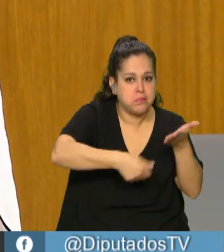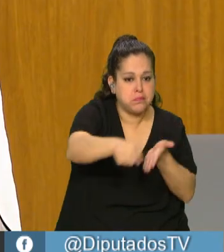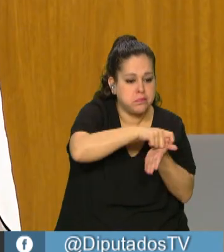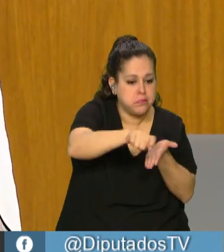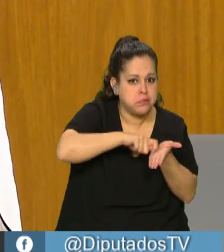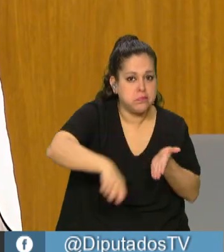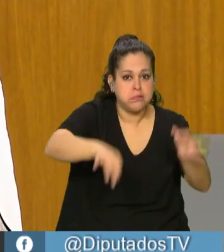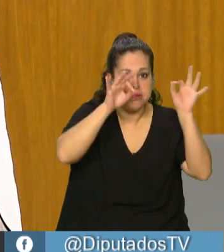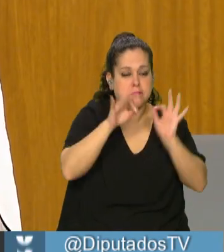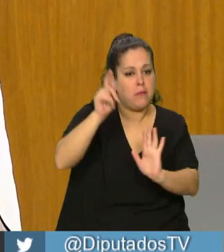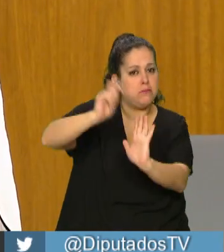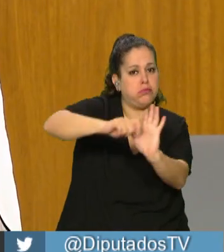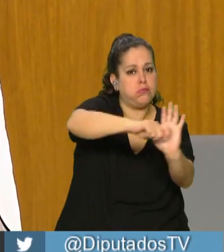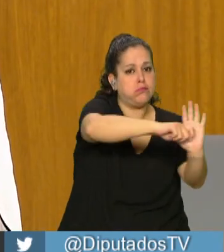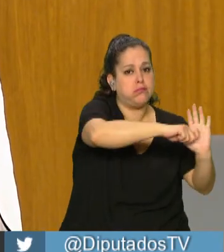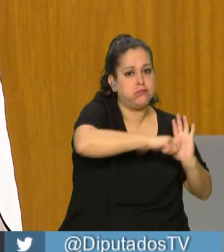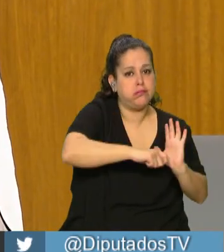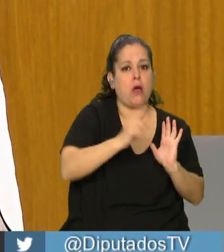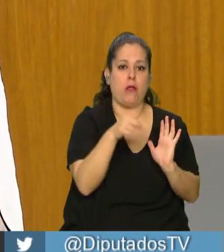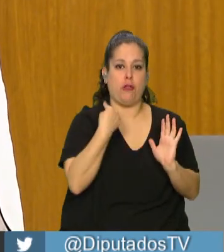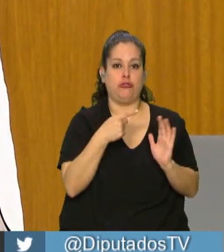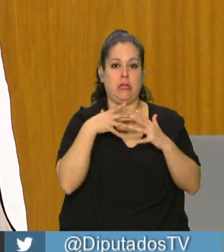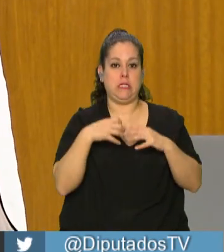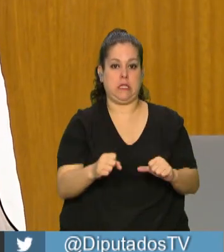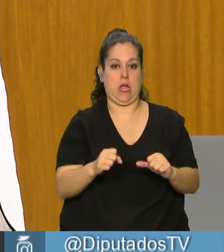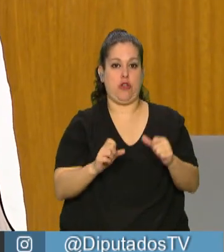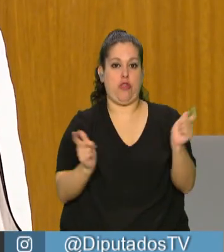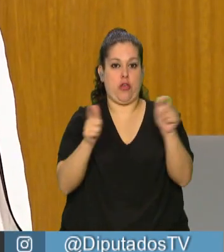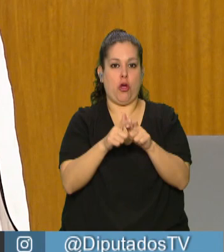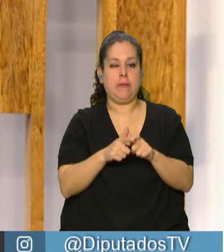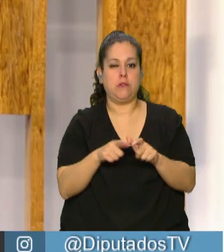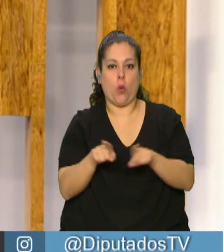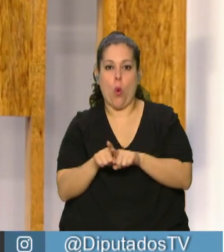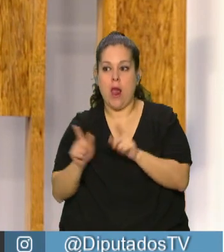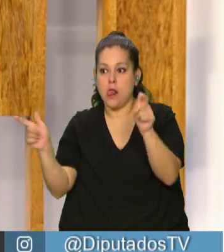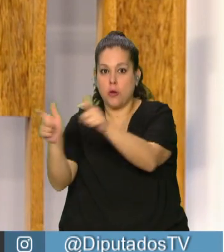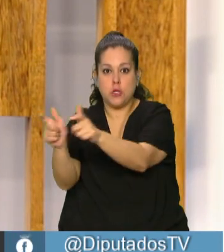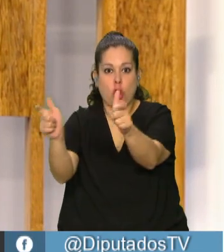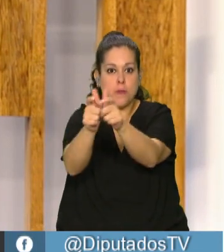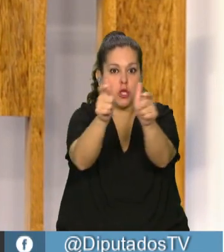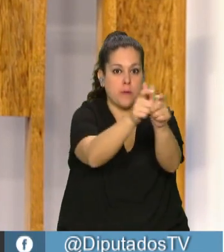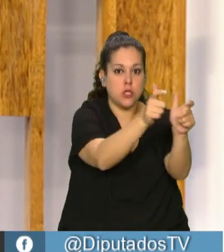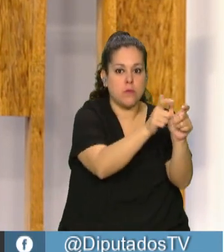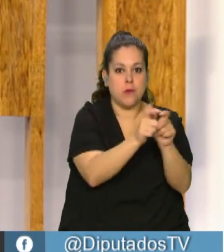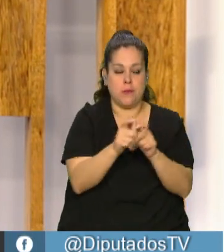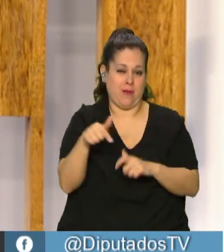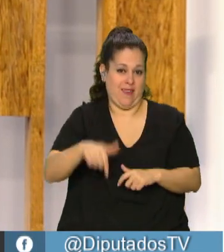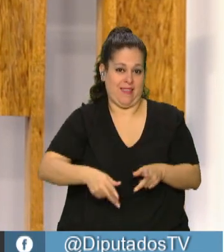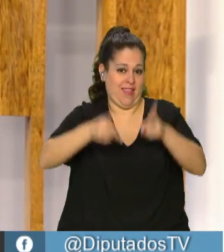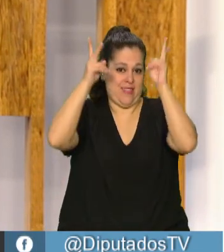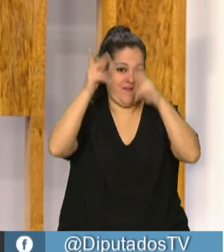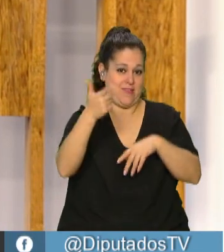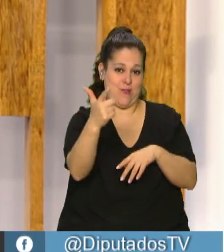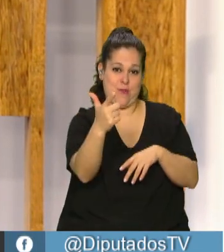los secretarios de comisión a buscar firmas por los alrededores, porque no existía el edificio